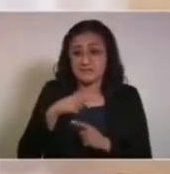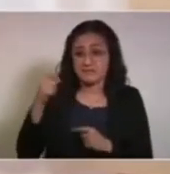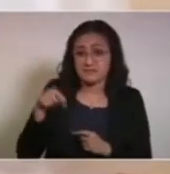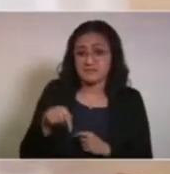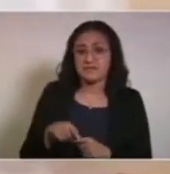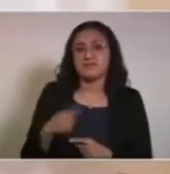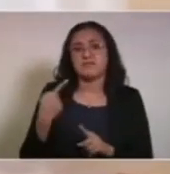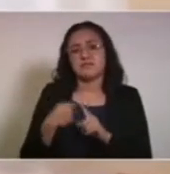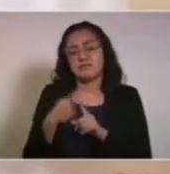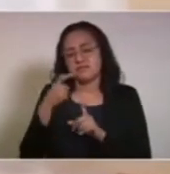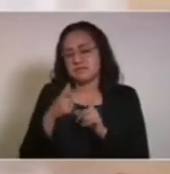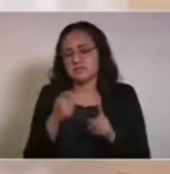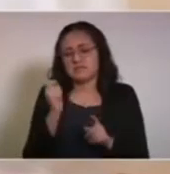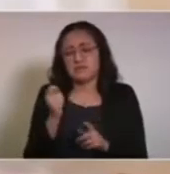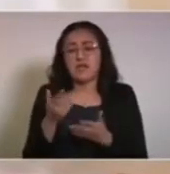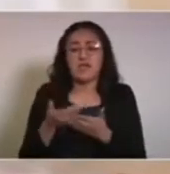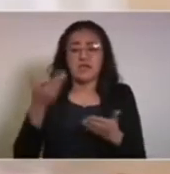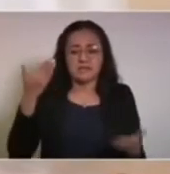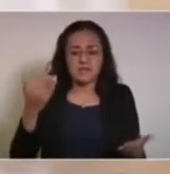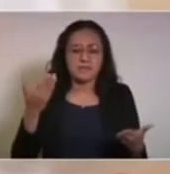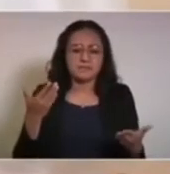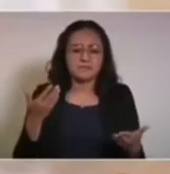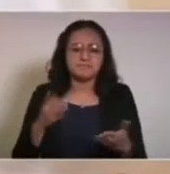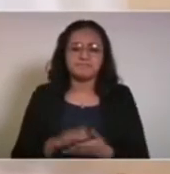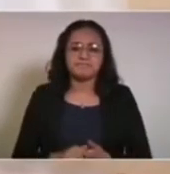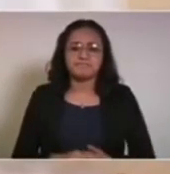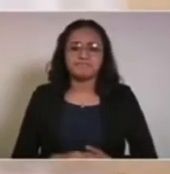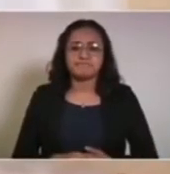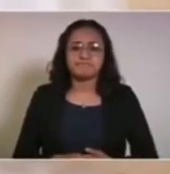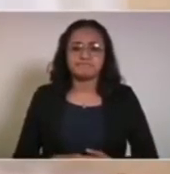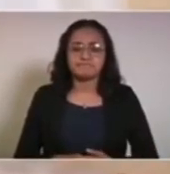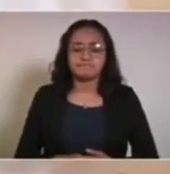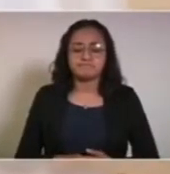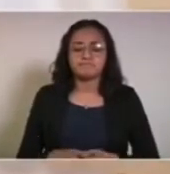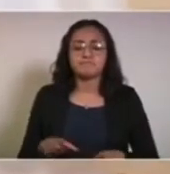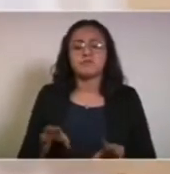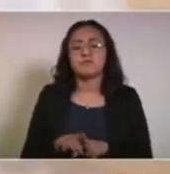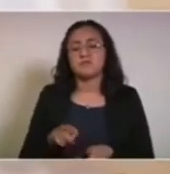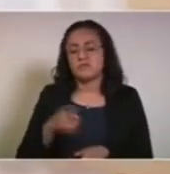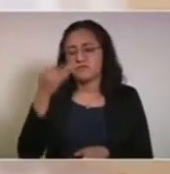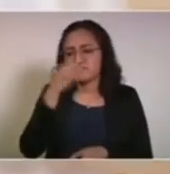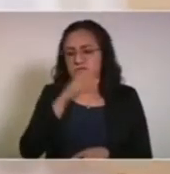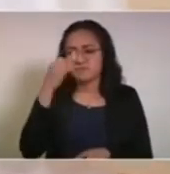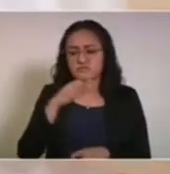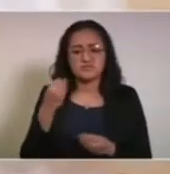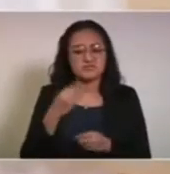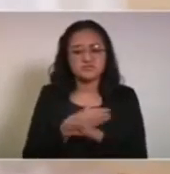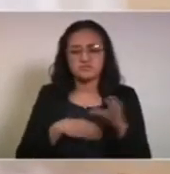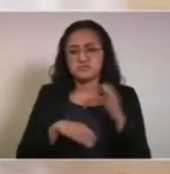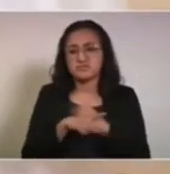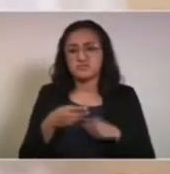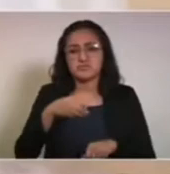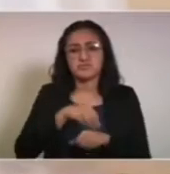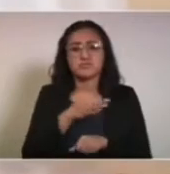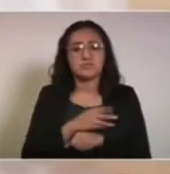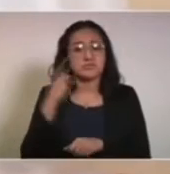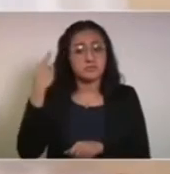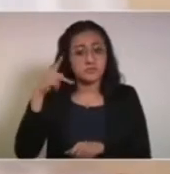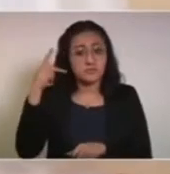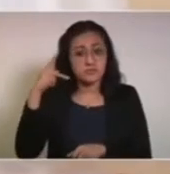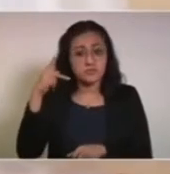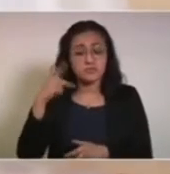figuras de esas que había y que fue parte del diseño fraudulento que se instaló en puebla